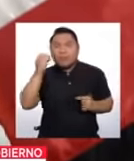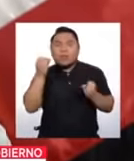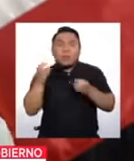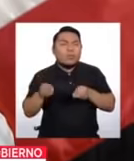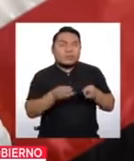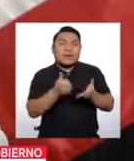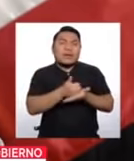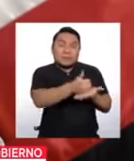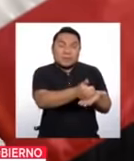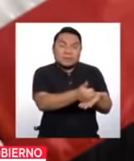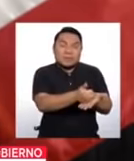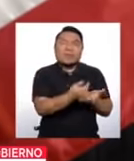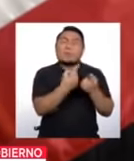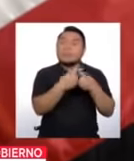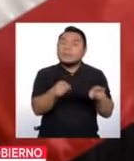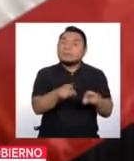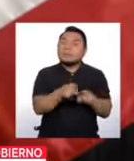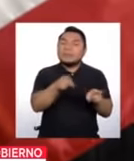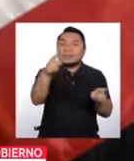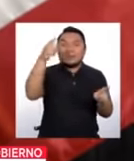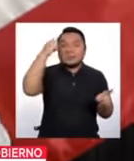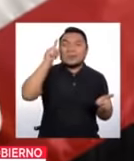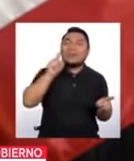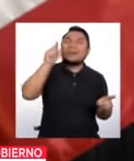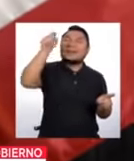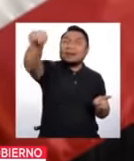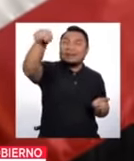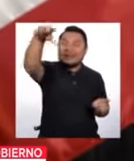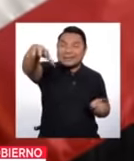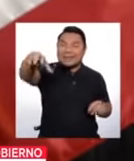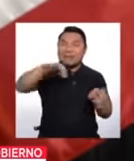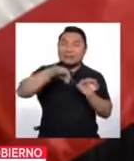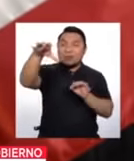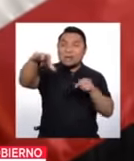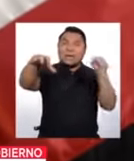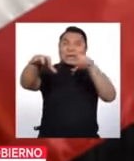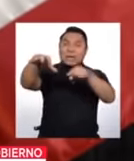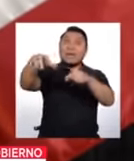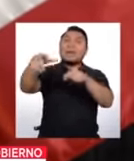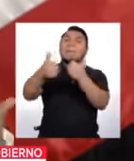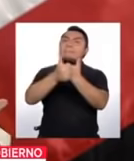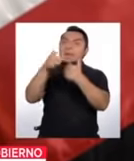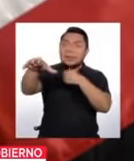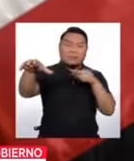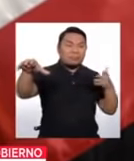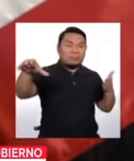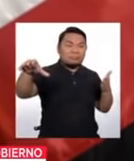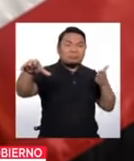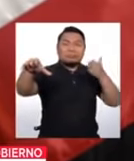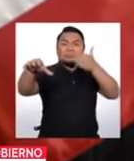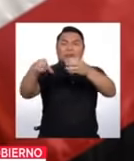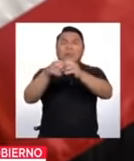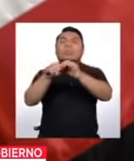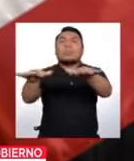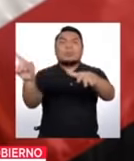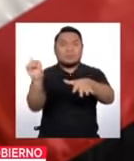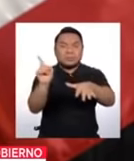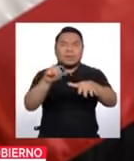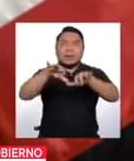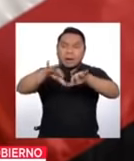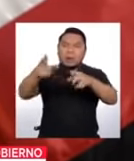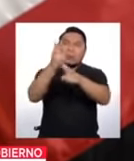que ponernos en el caso de los ciudadanos de las ciudades donde van a llegar para que también sea una articulación segura y eso es lo que